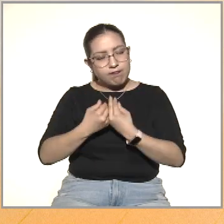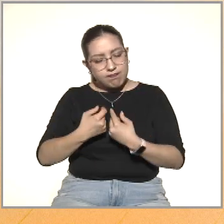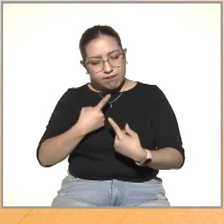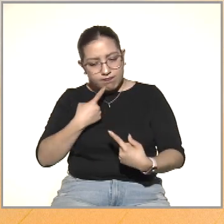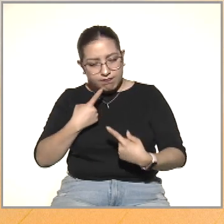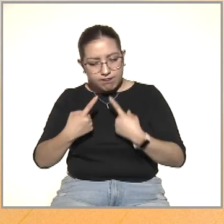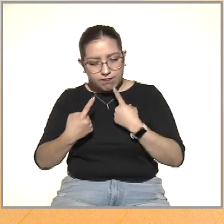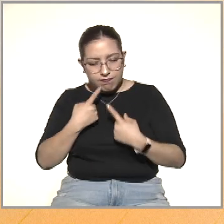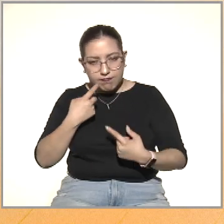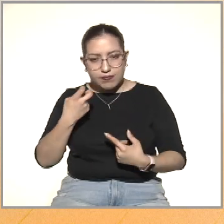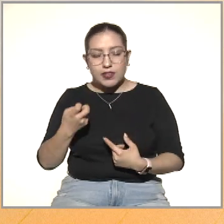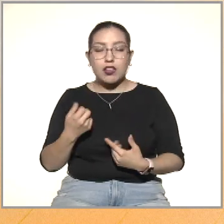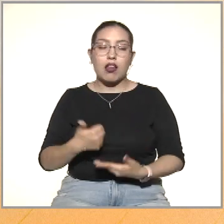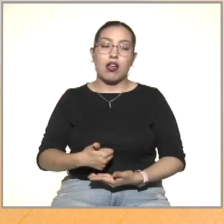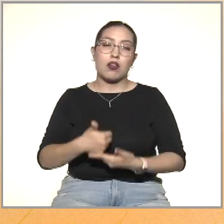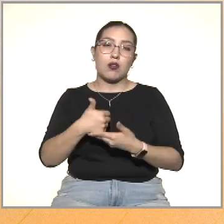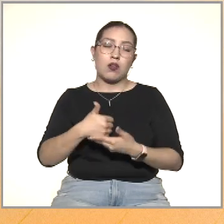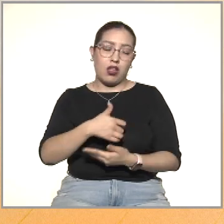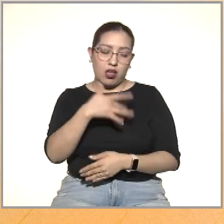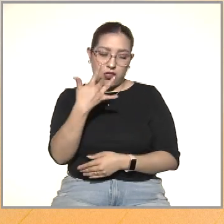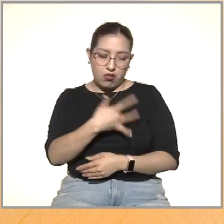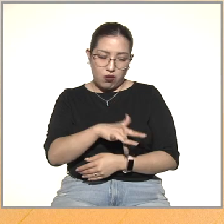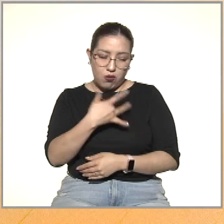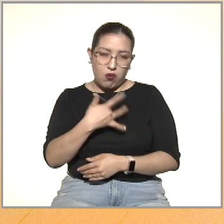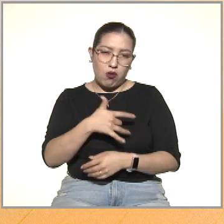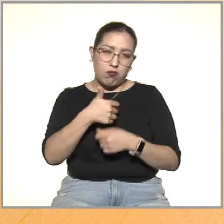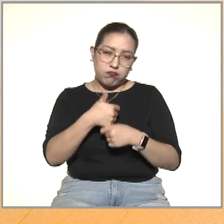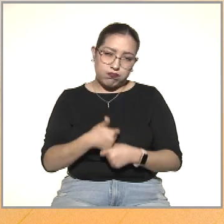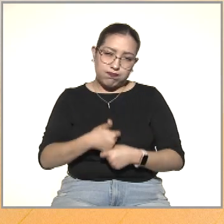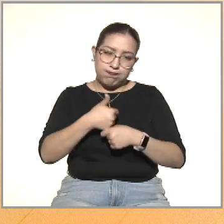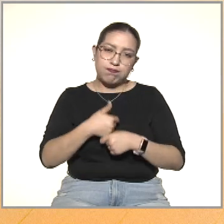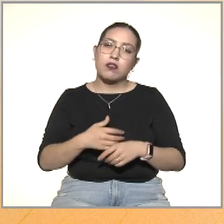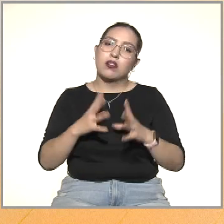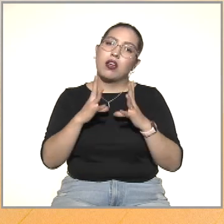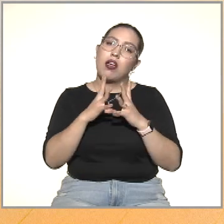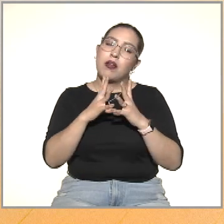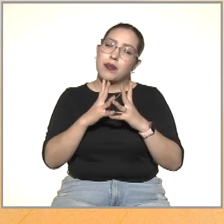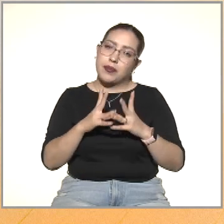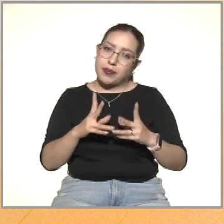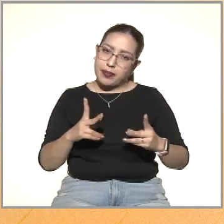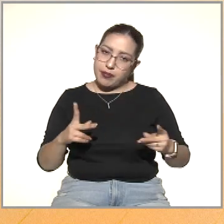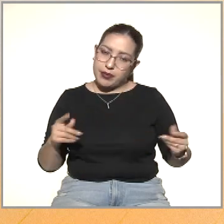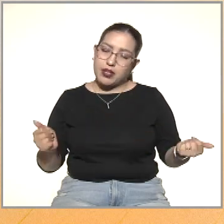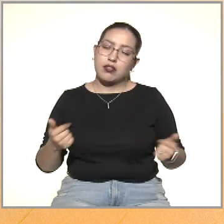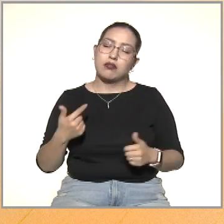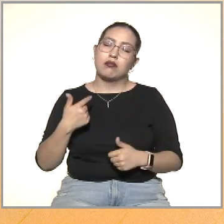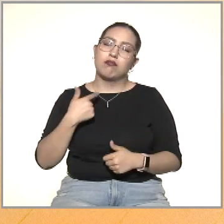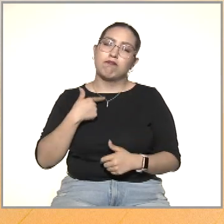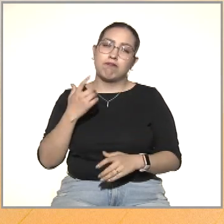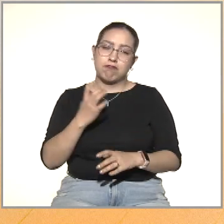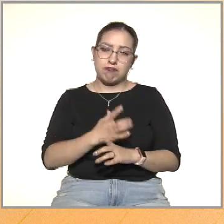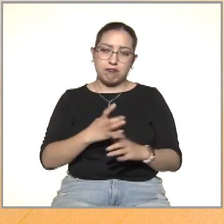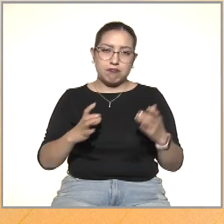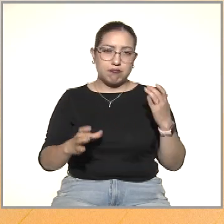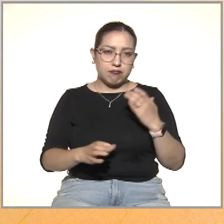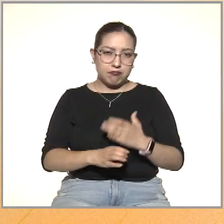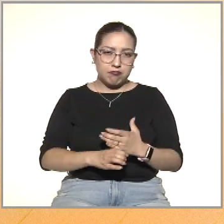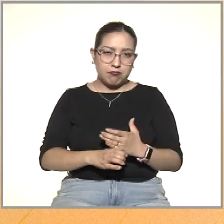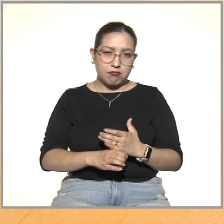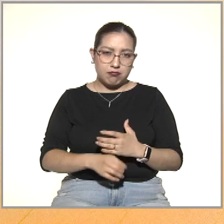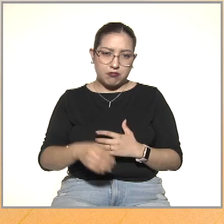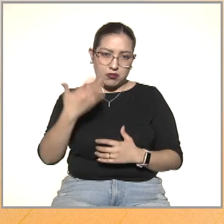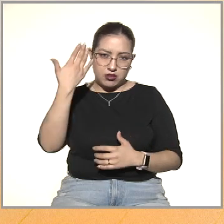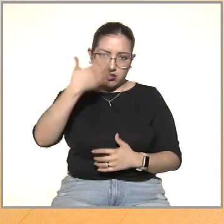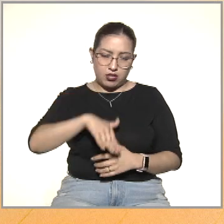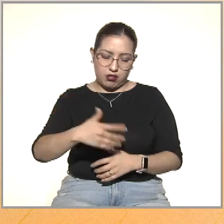liberar este dolor, a liberar el cómo me siento. Y empiezo a aceptar también la parte femenina que